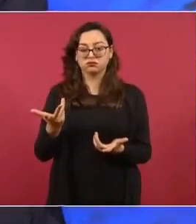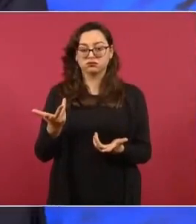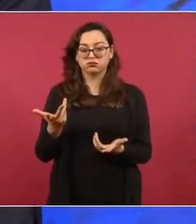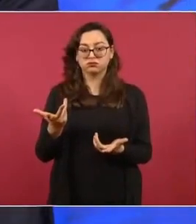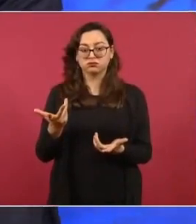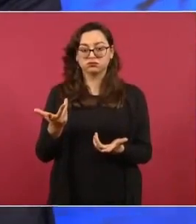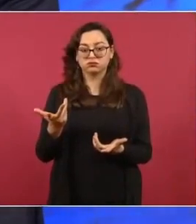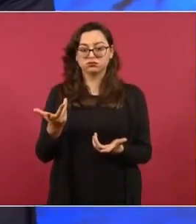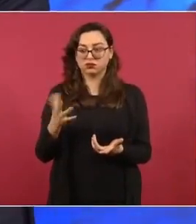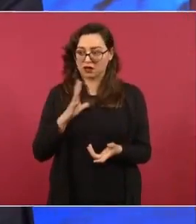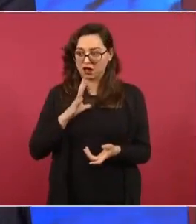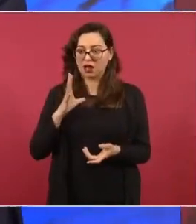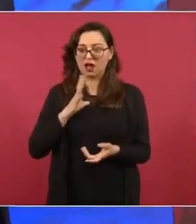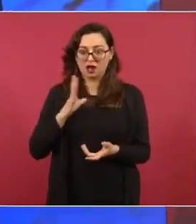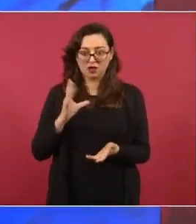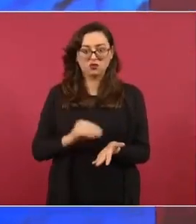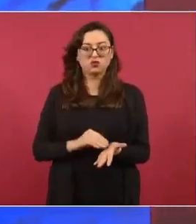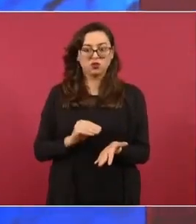incluso